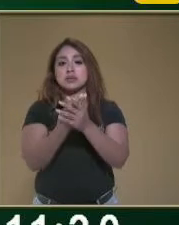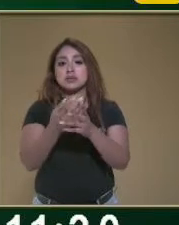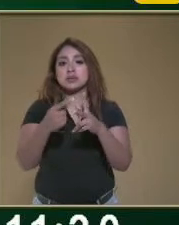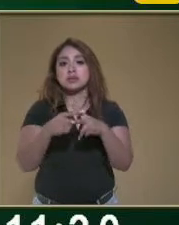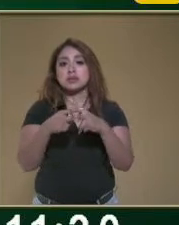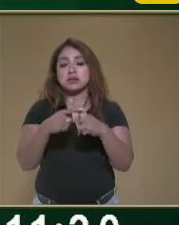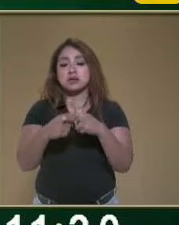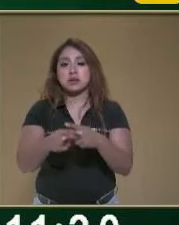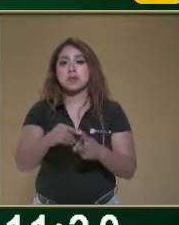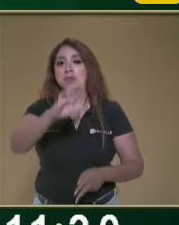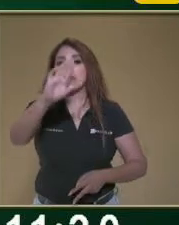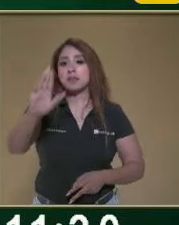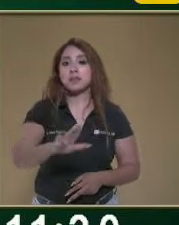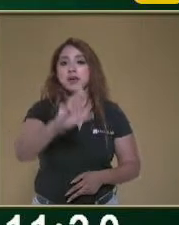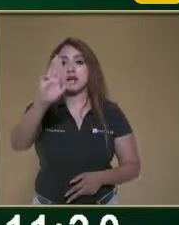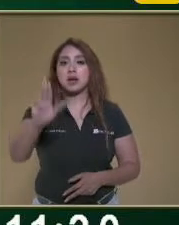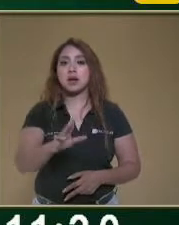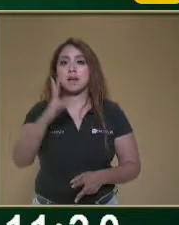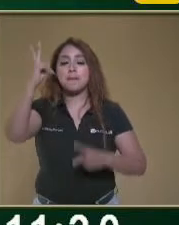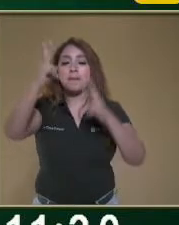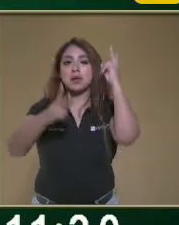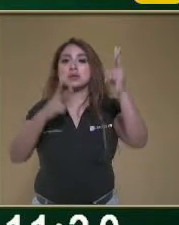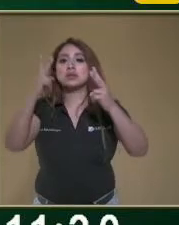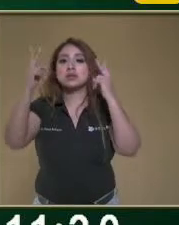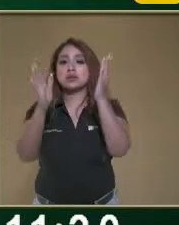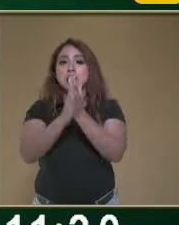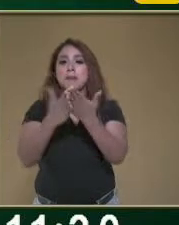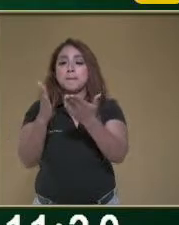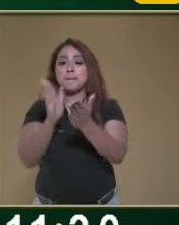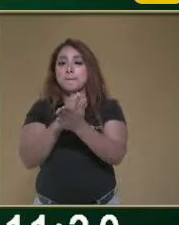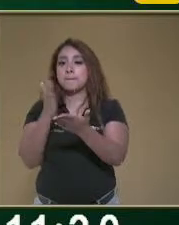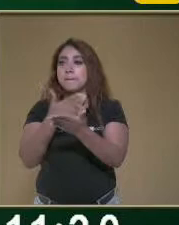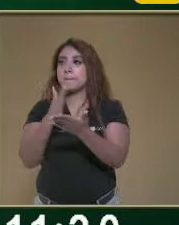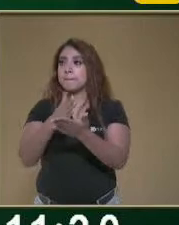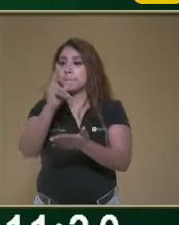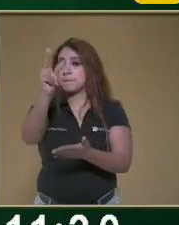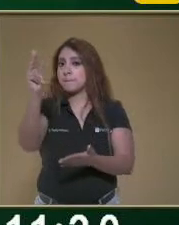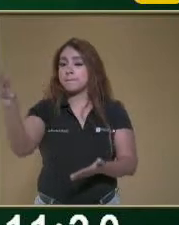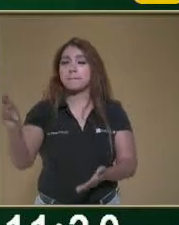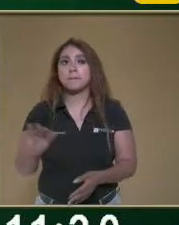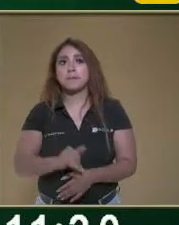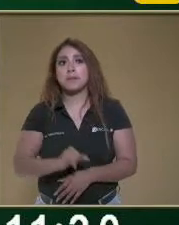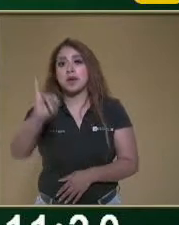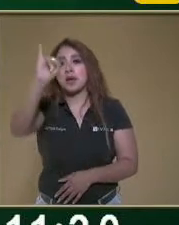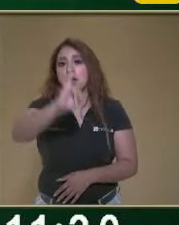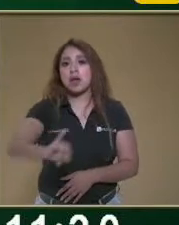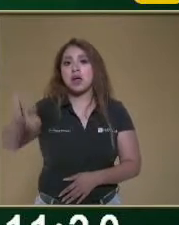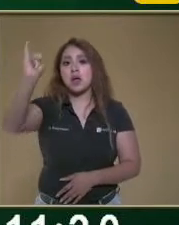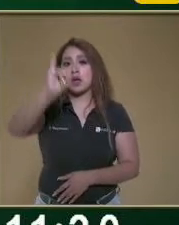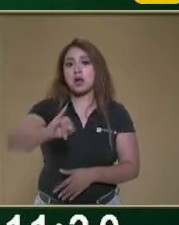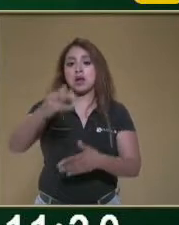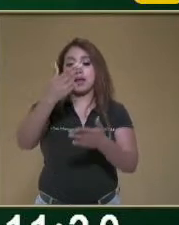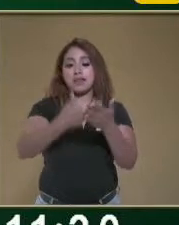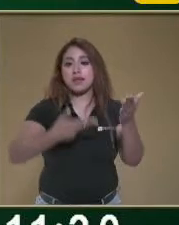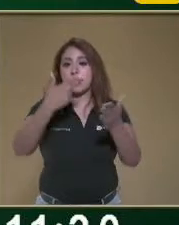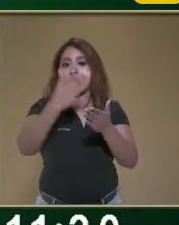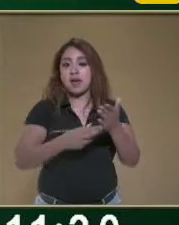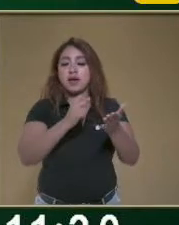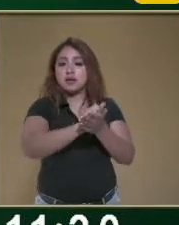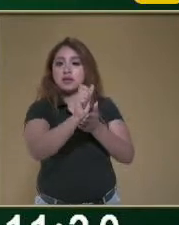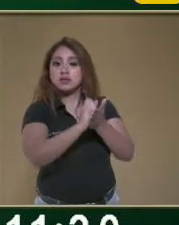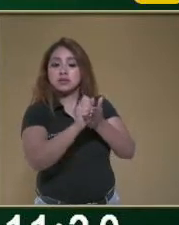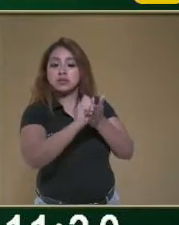El miércoles, visita a la biblioteca. El jueves, taller de escritura y clase de